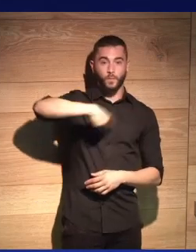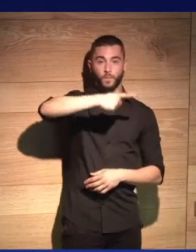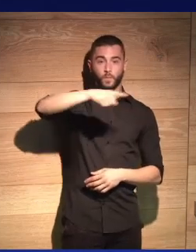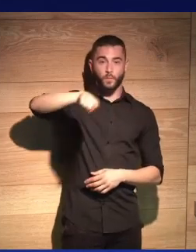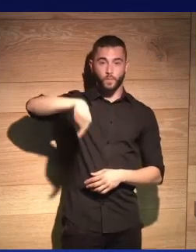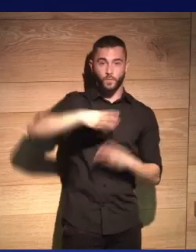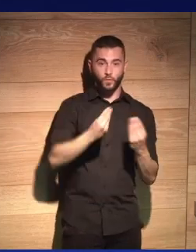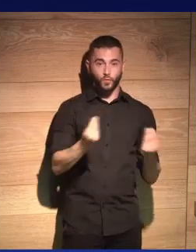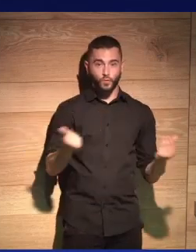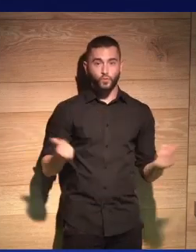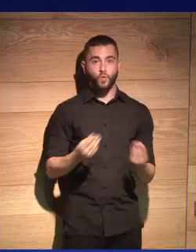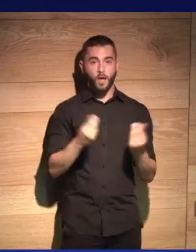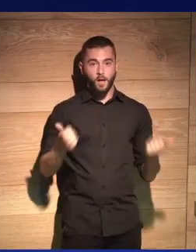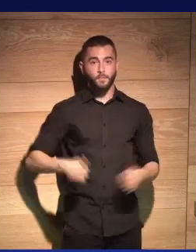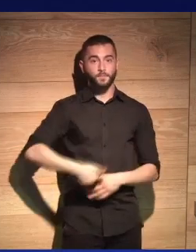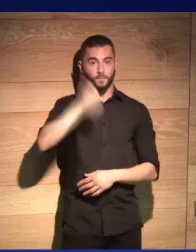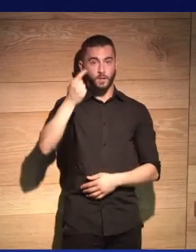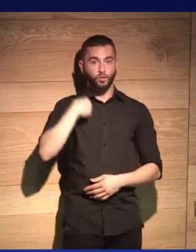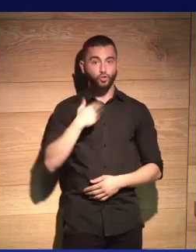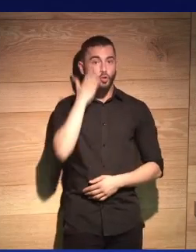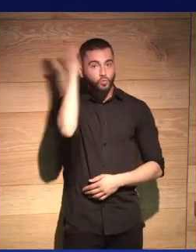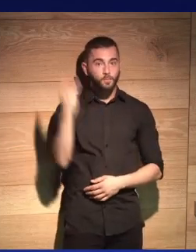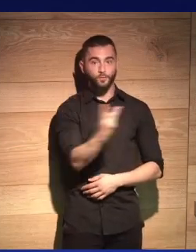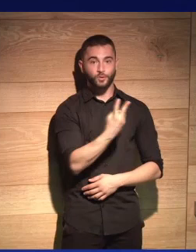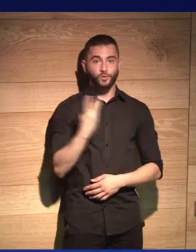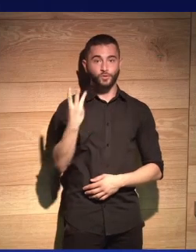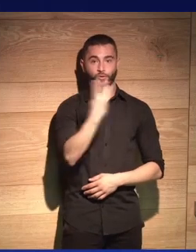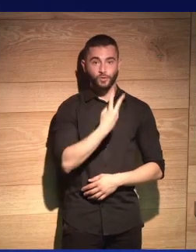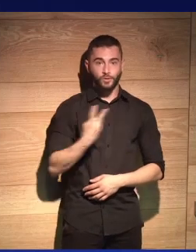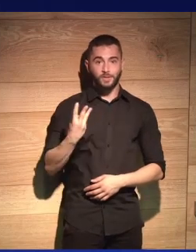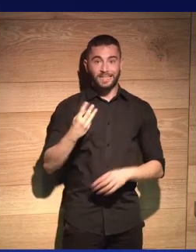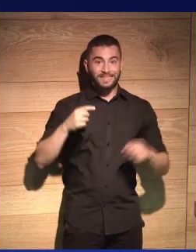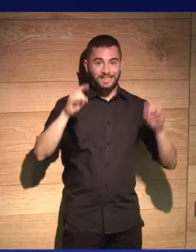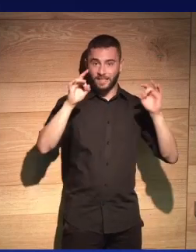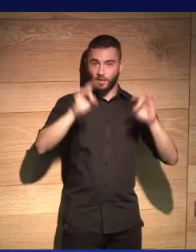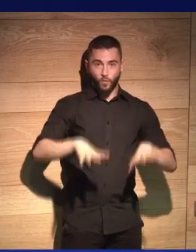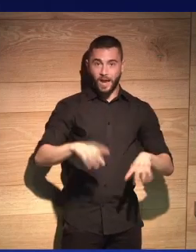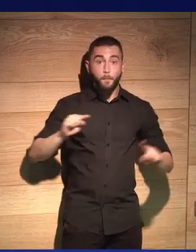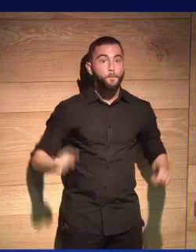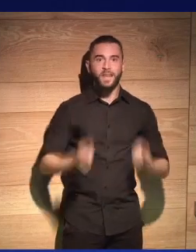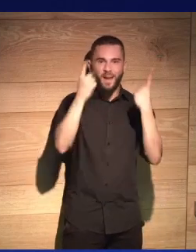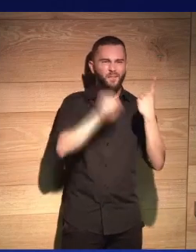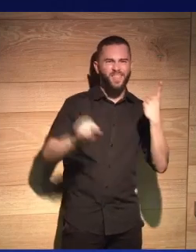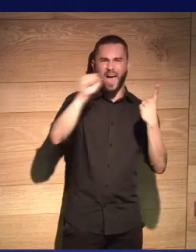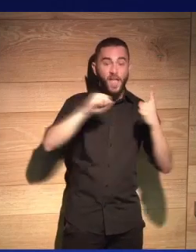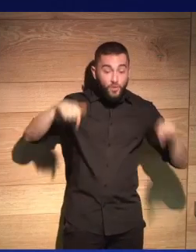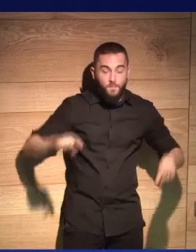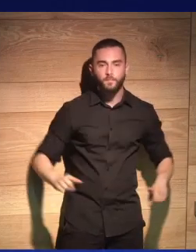ligero. Yo me duermo al mismo tiempo que ellos tres, quizá por primera vez en varios años, y mientras me